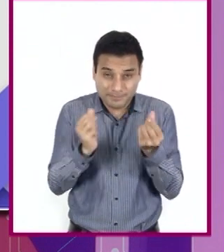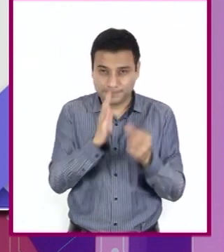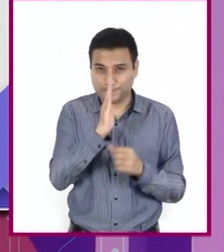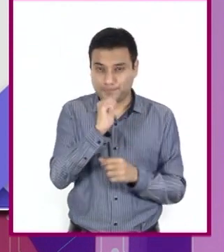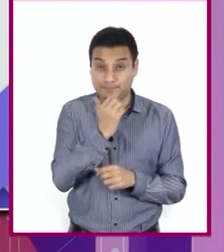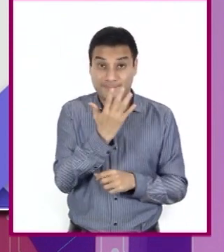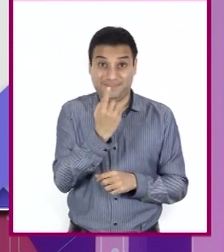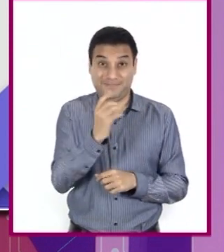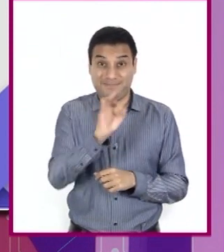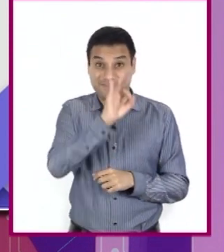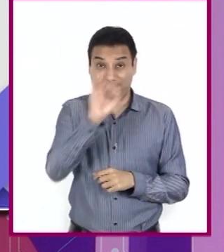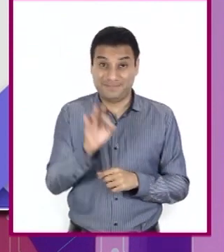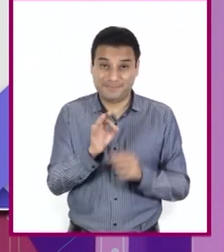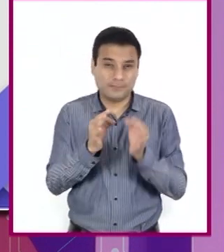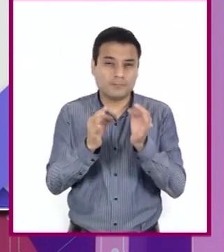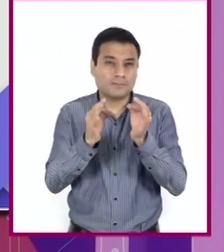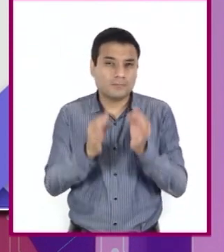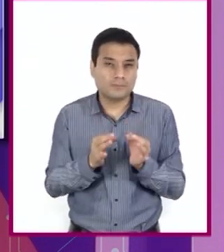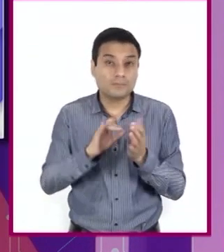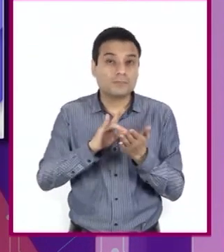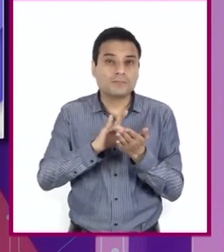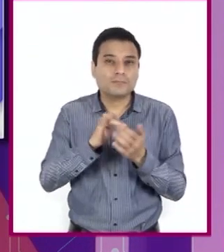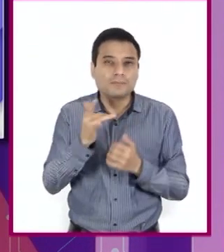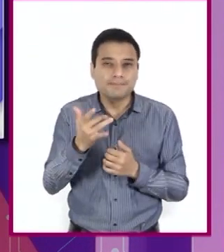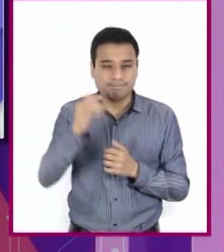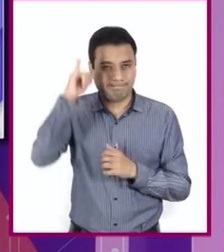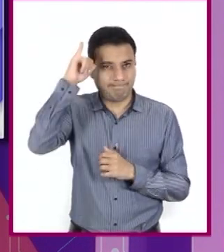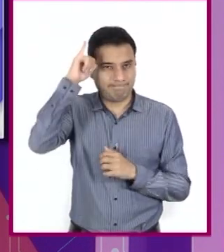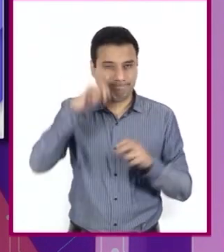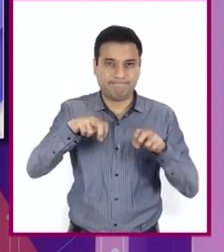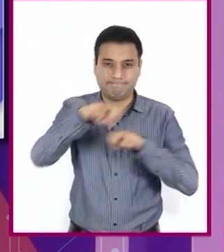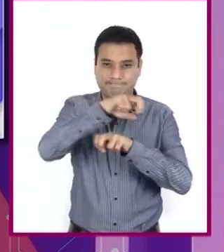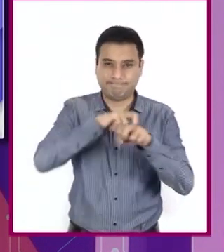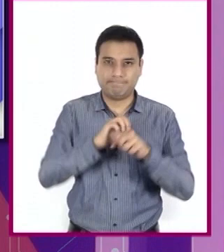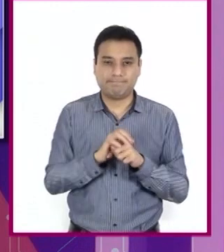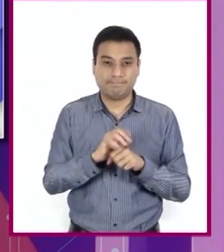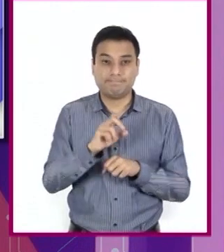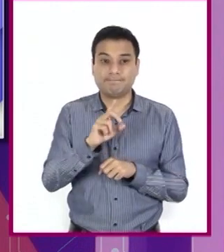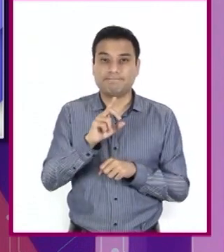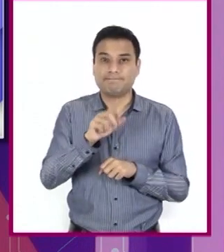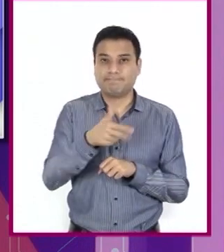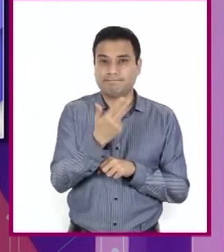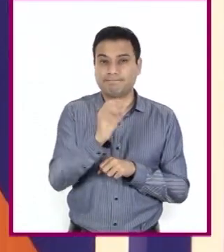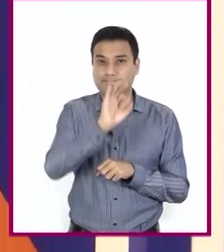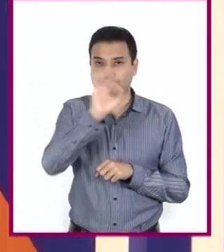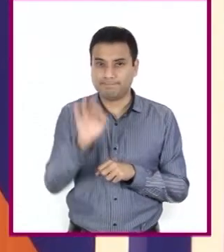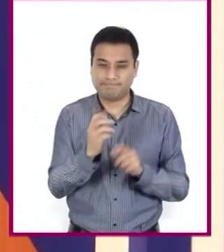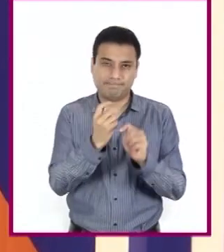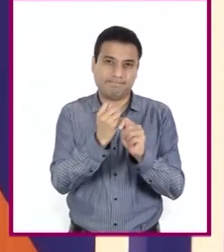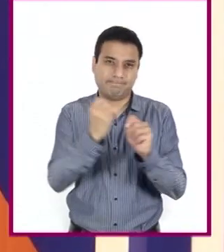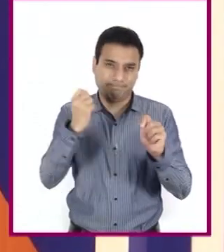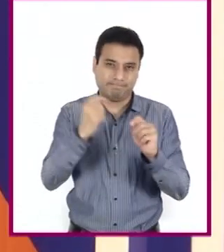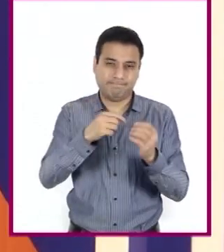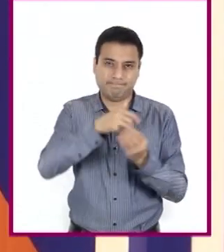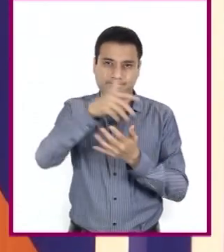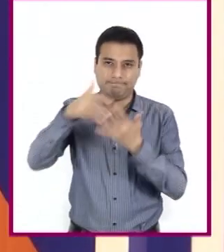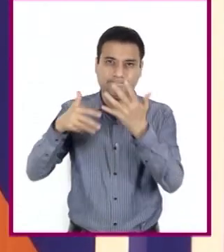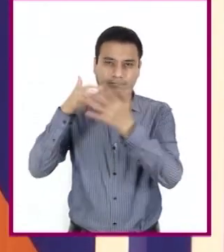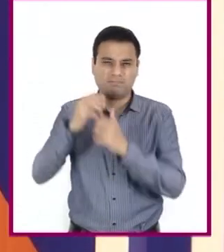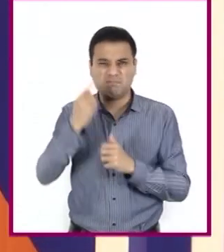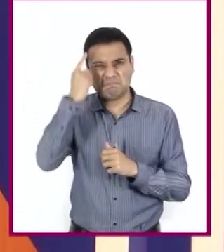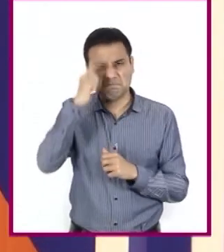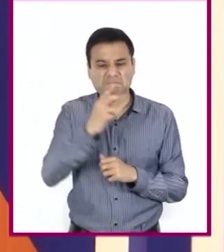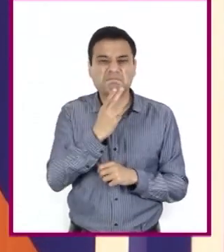de su producción es debido a la ganadería y solo el 13% a los medios de transporte. El metano puede ser empleado